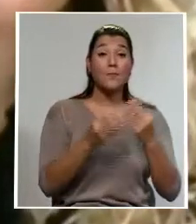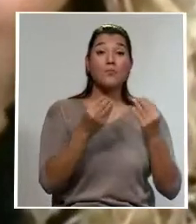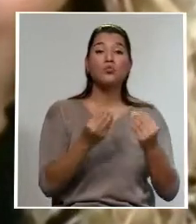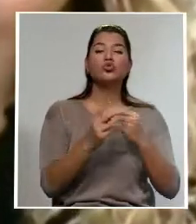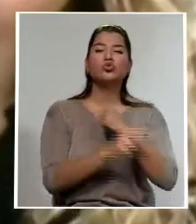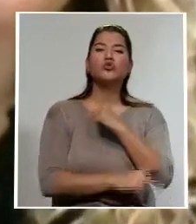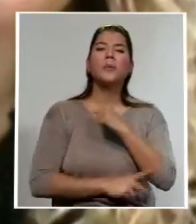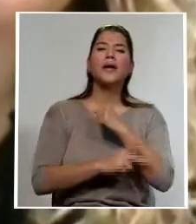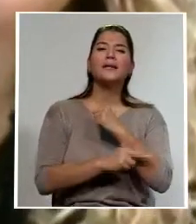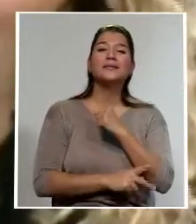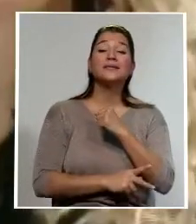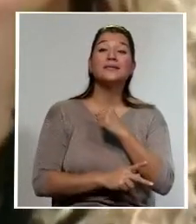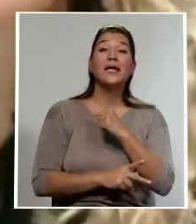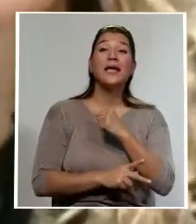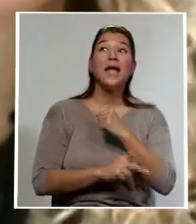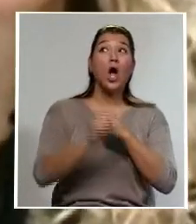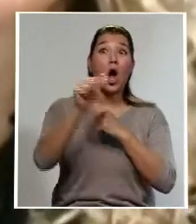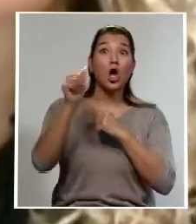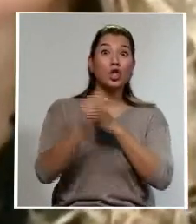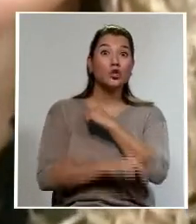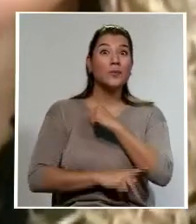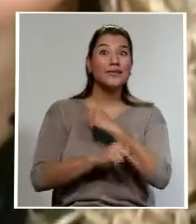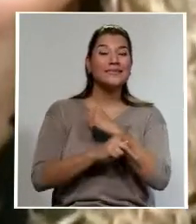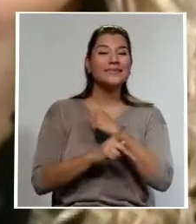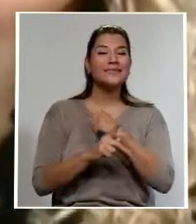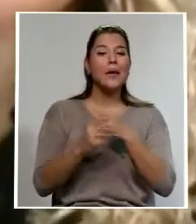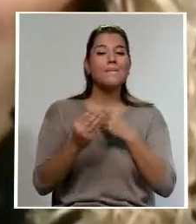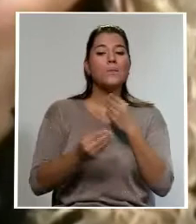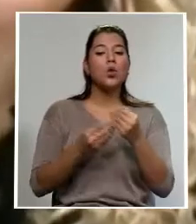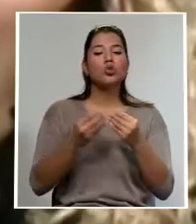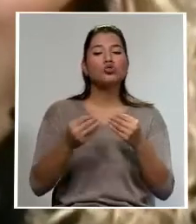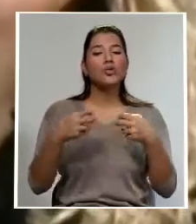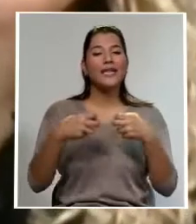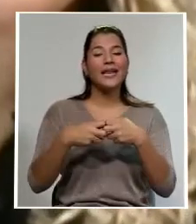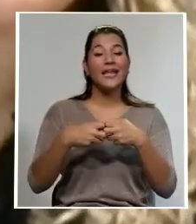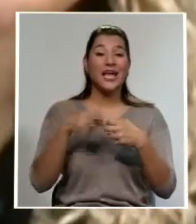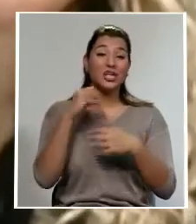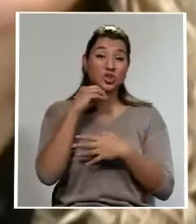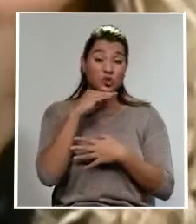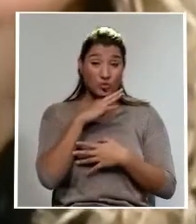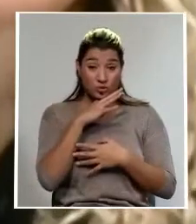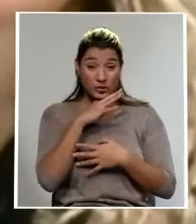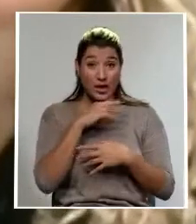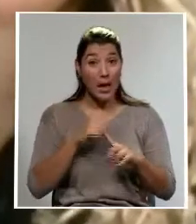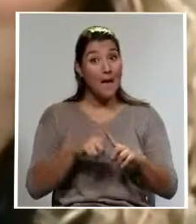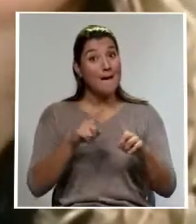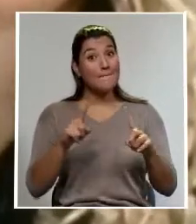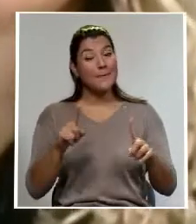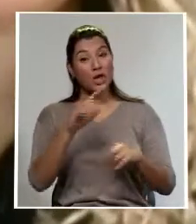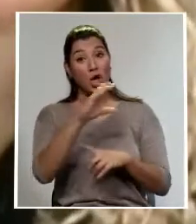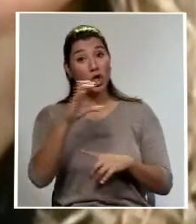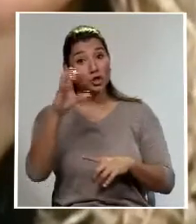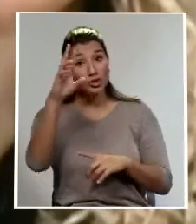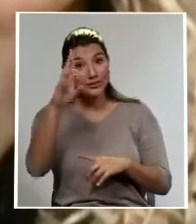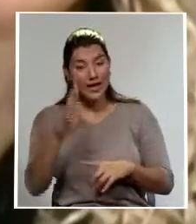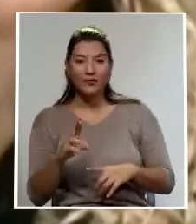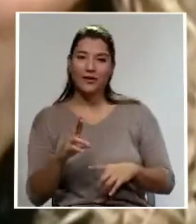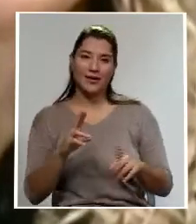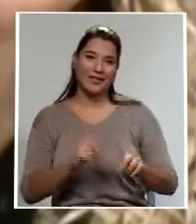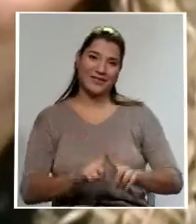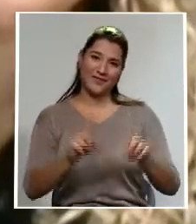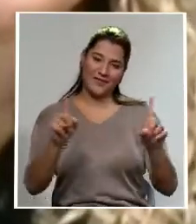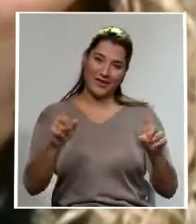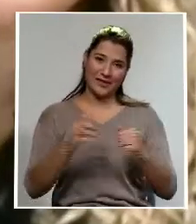sucia. La mayoría de los países, Costa Rica es, como decíamos antes, una increíble excepción.